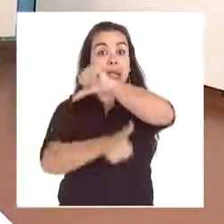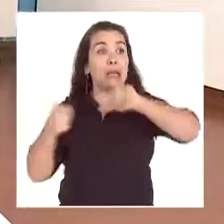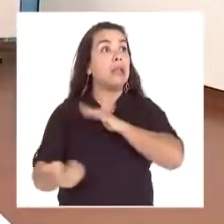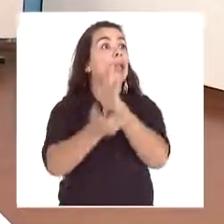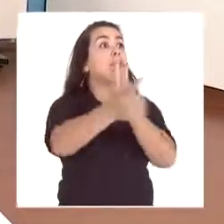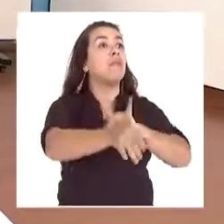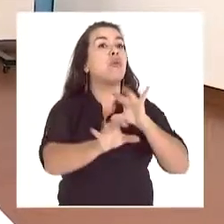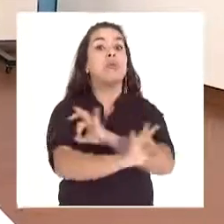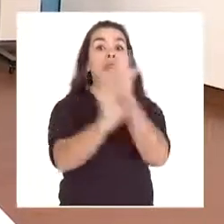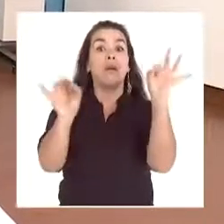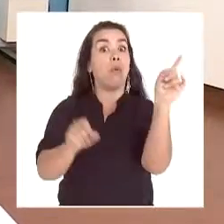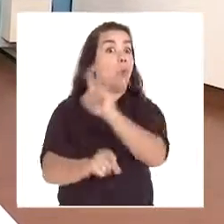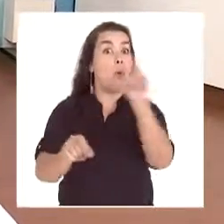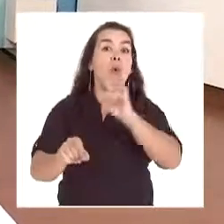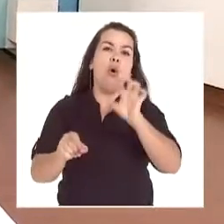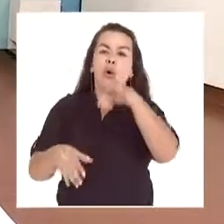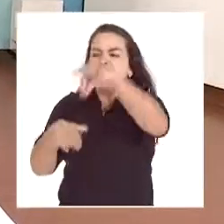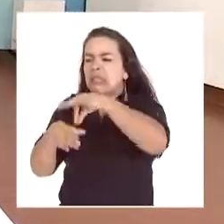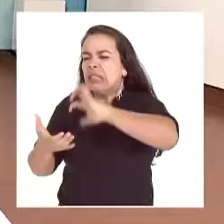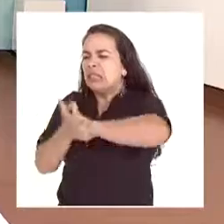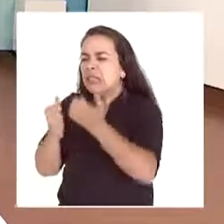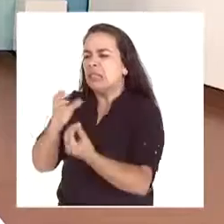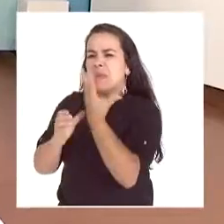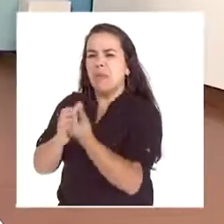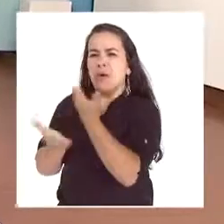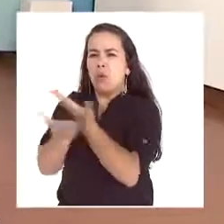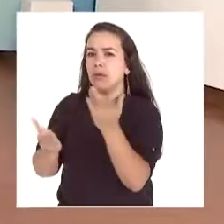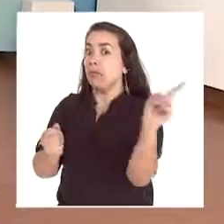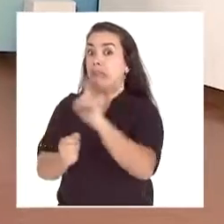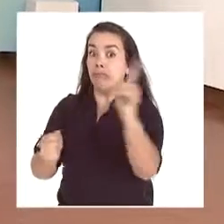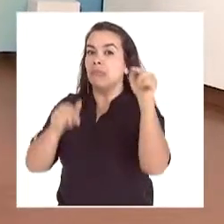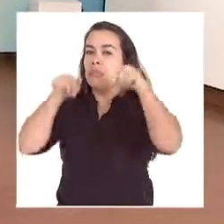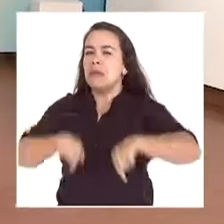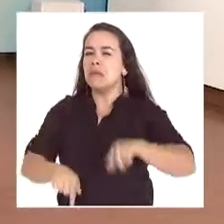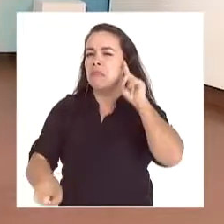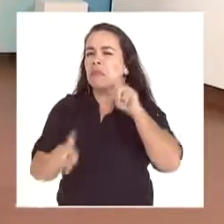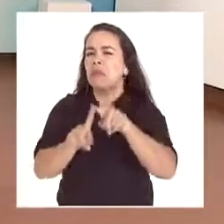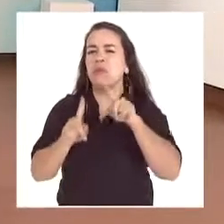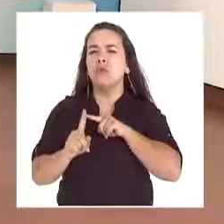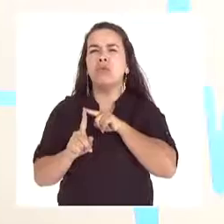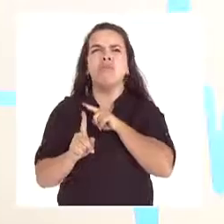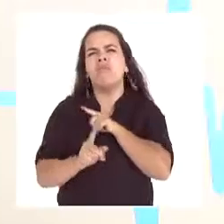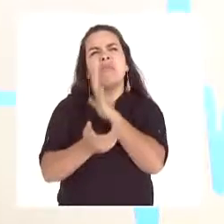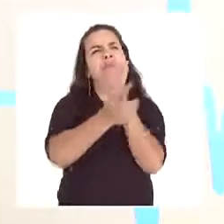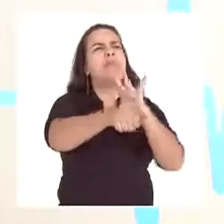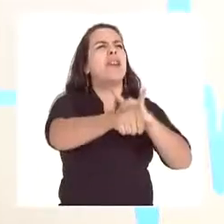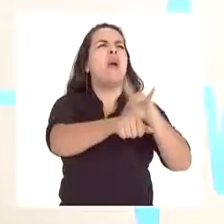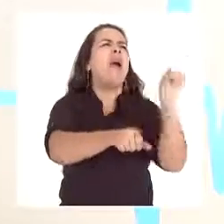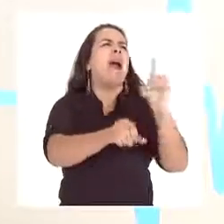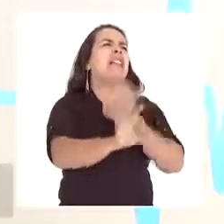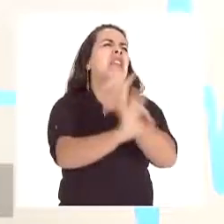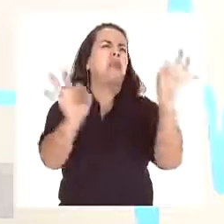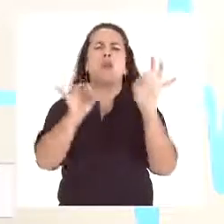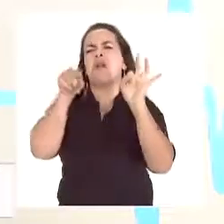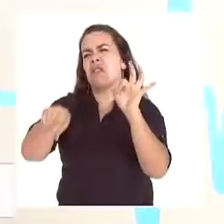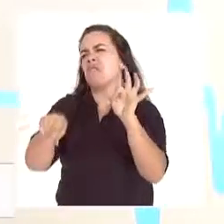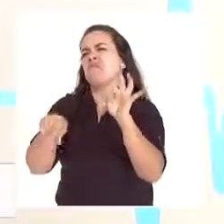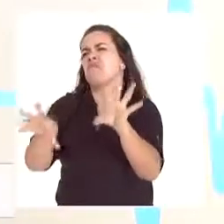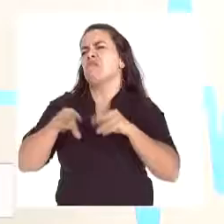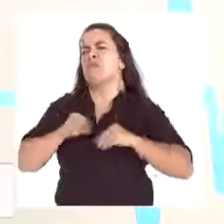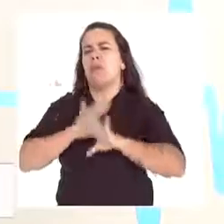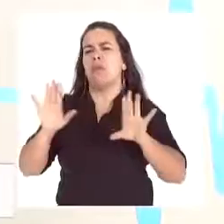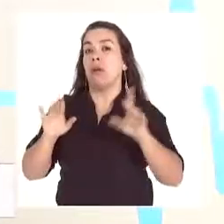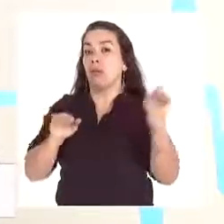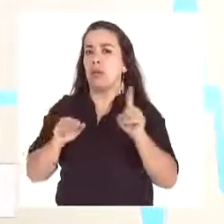medicina alternativa ni de naturismo, tampoco es un programa que pretenda reemplazar una consulta médica. Este es un programa donde pasan todas